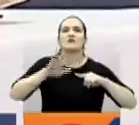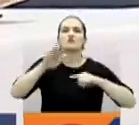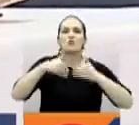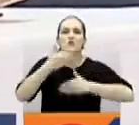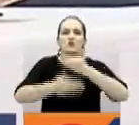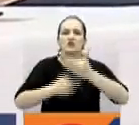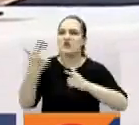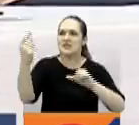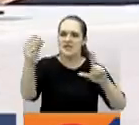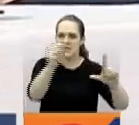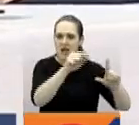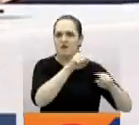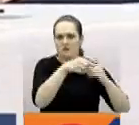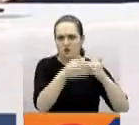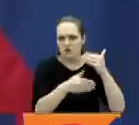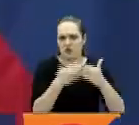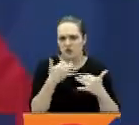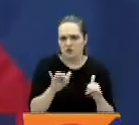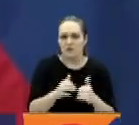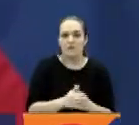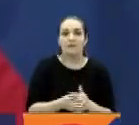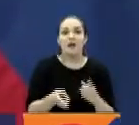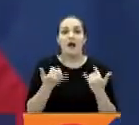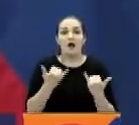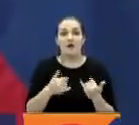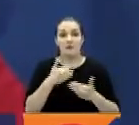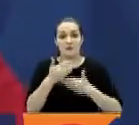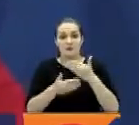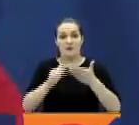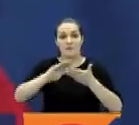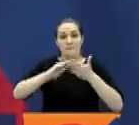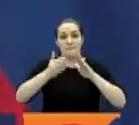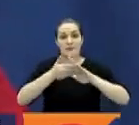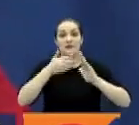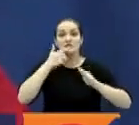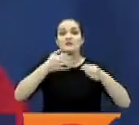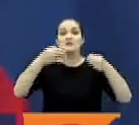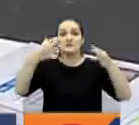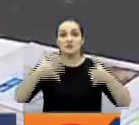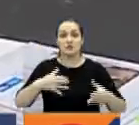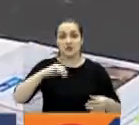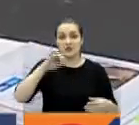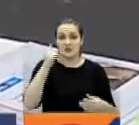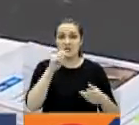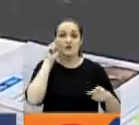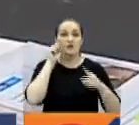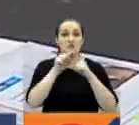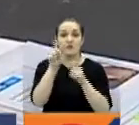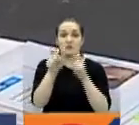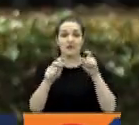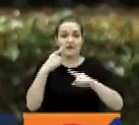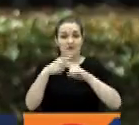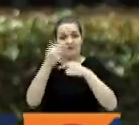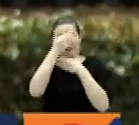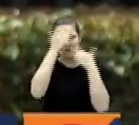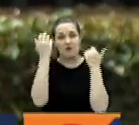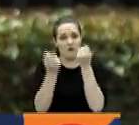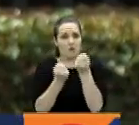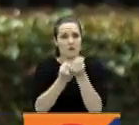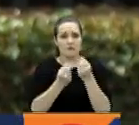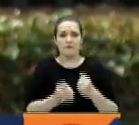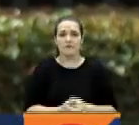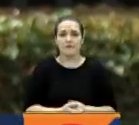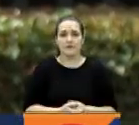acuerdo de paz la actual administración aseguró que brinda garantías de seguridad para los ex combatientes pasamos de a